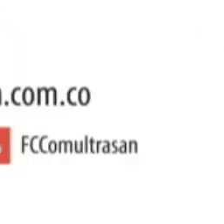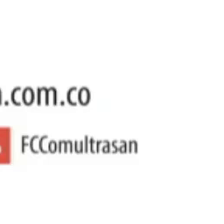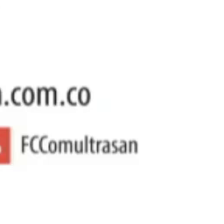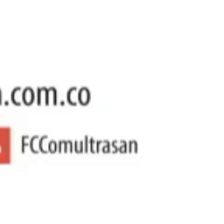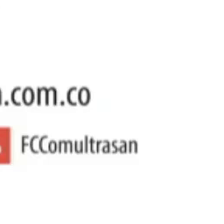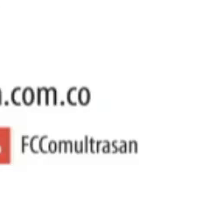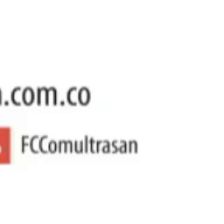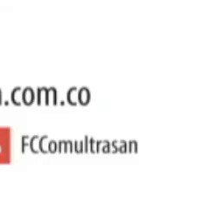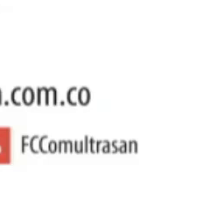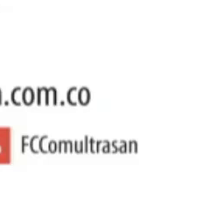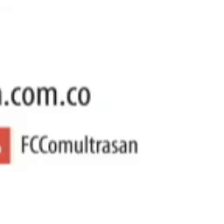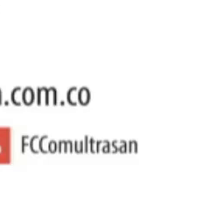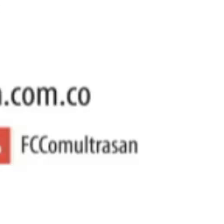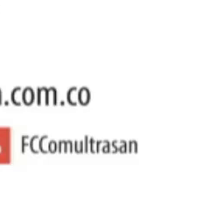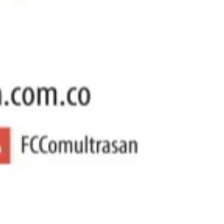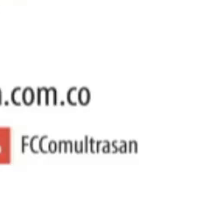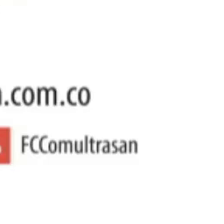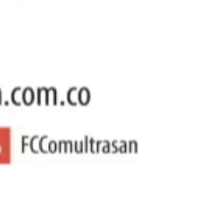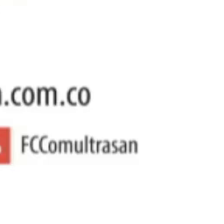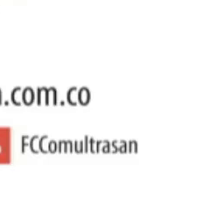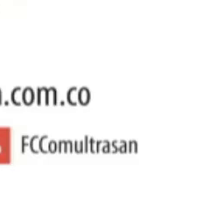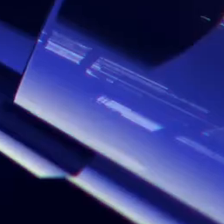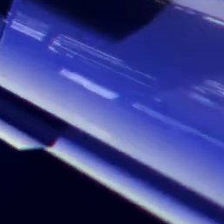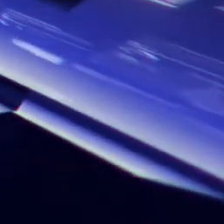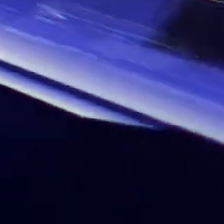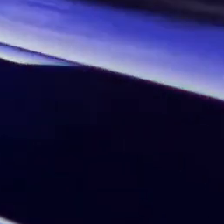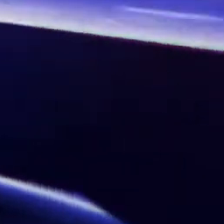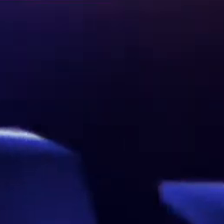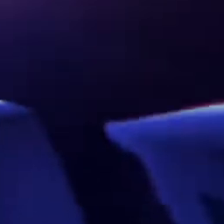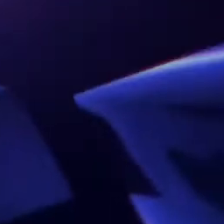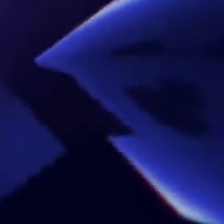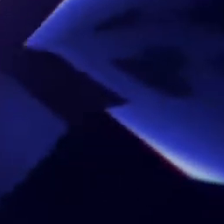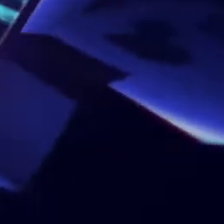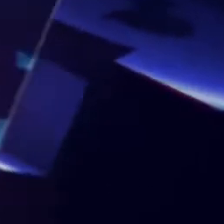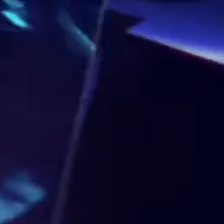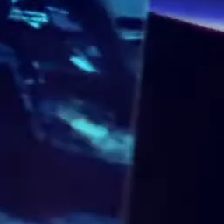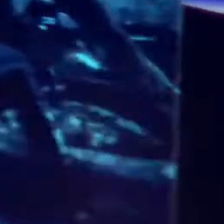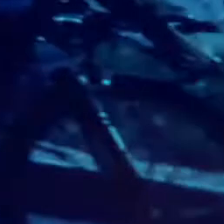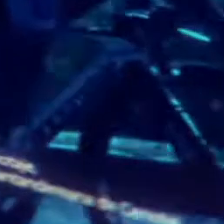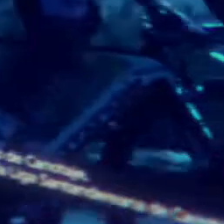como Ultrasan, cooperativa especializada en ahorro y crédito.